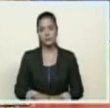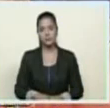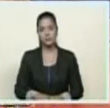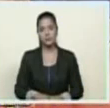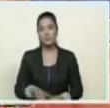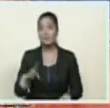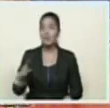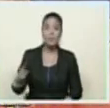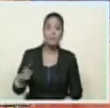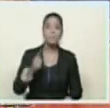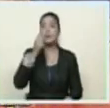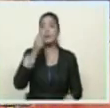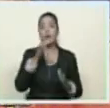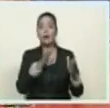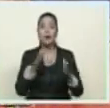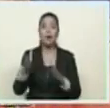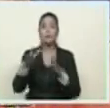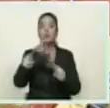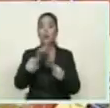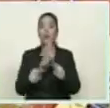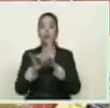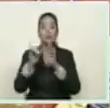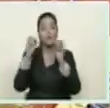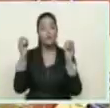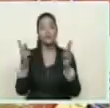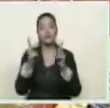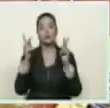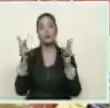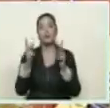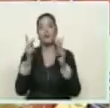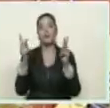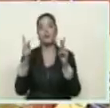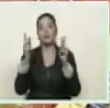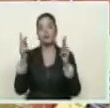fue el primer camino constituyente victorioso